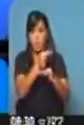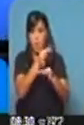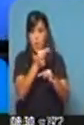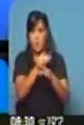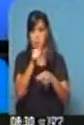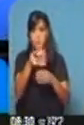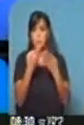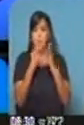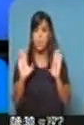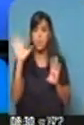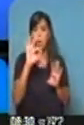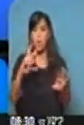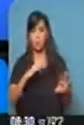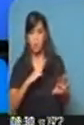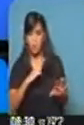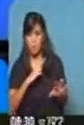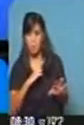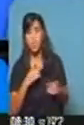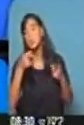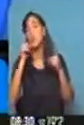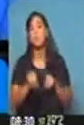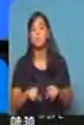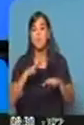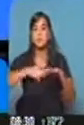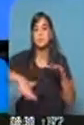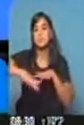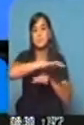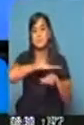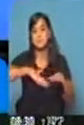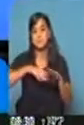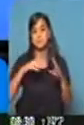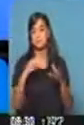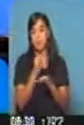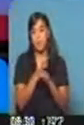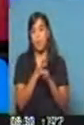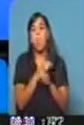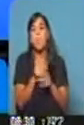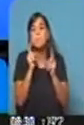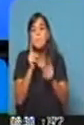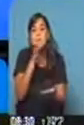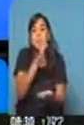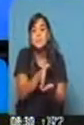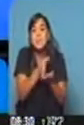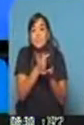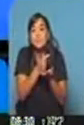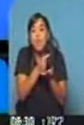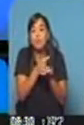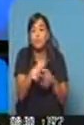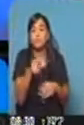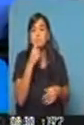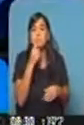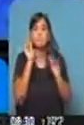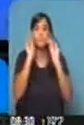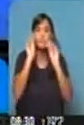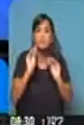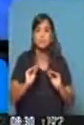gestión pública y privada como habíamos dicho o también en las inmediaciones del mismo las mismas sanciones se van a aplicar a quien manchego